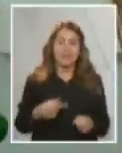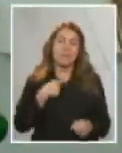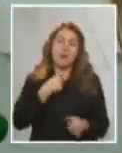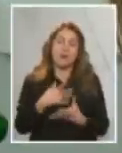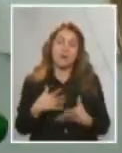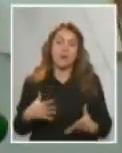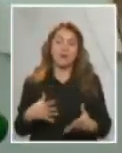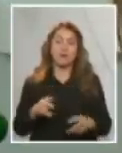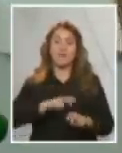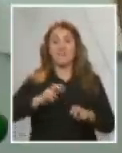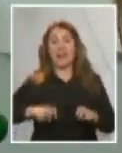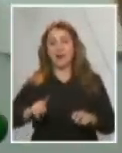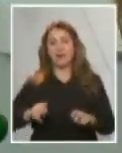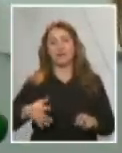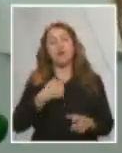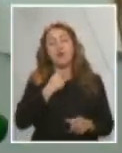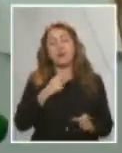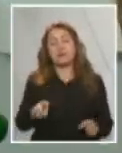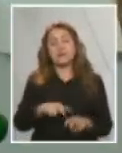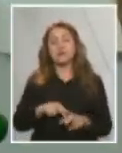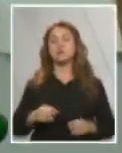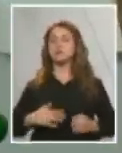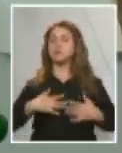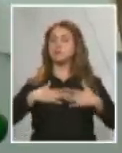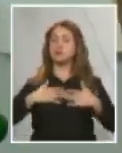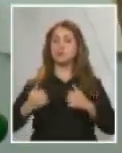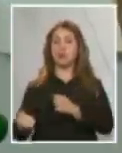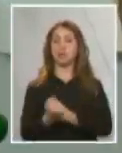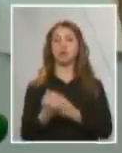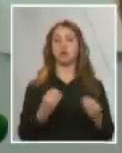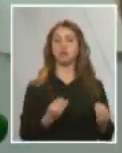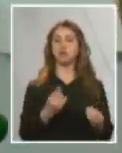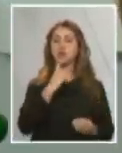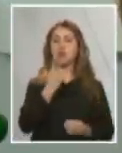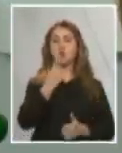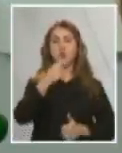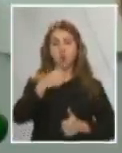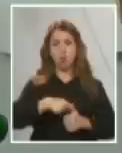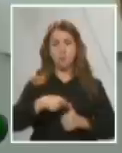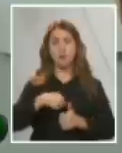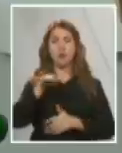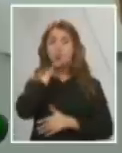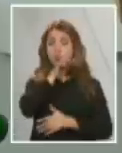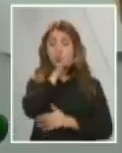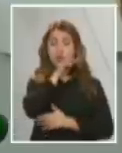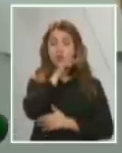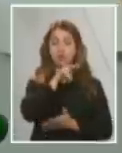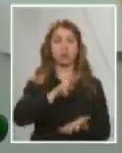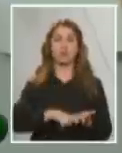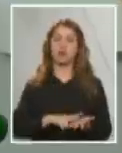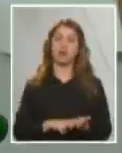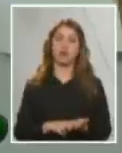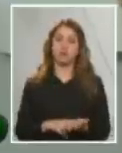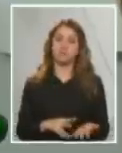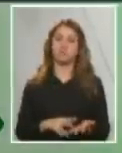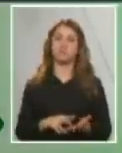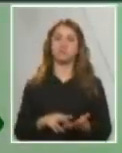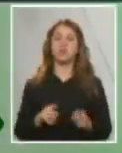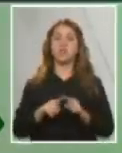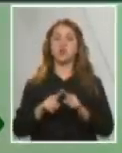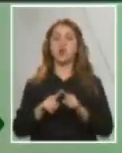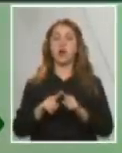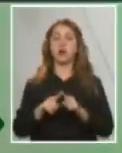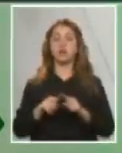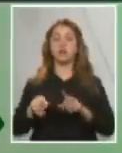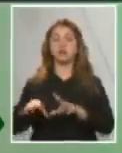cosa así, es sensacional. Me ha servido mucho, ya llevo ya un mes ya usándolo y es parte mía. Es